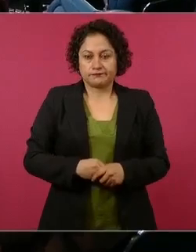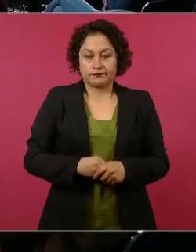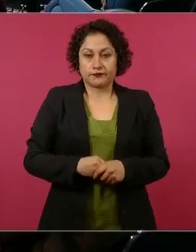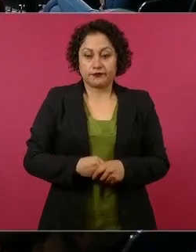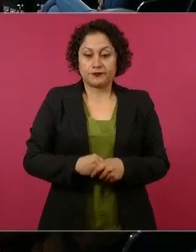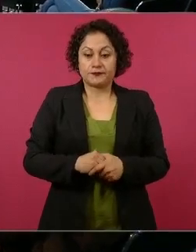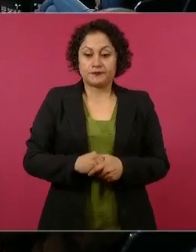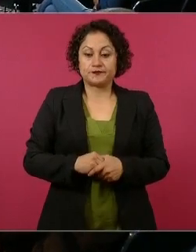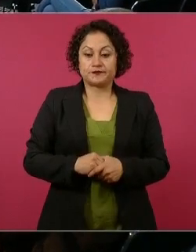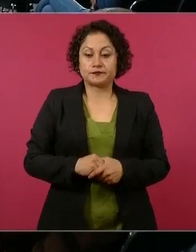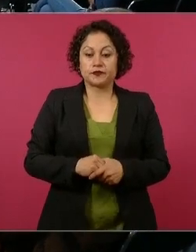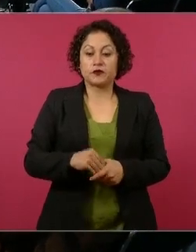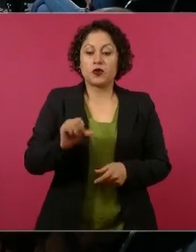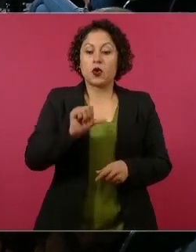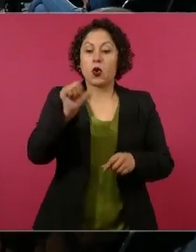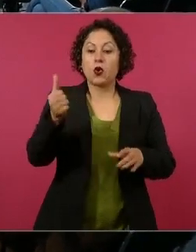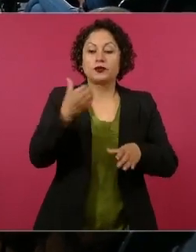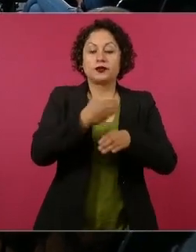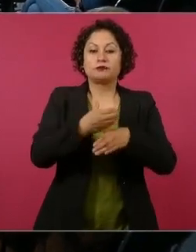Y algo también importante,